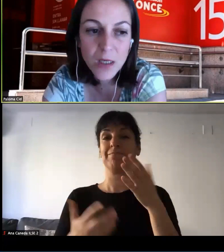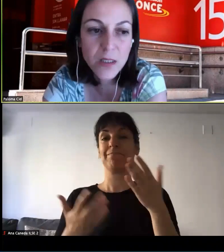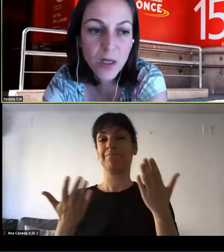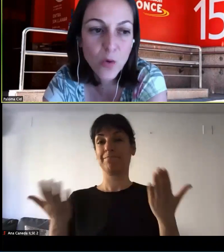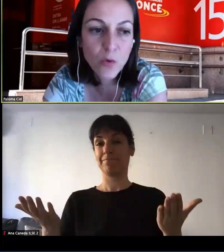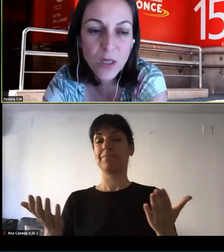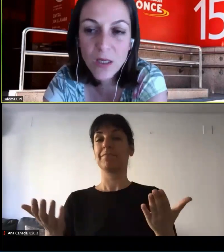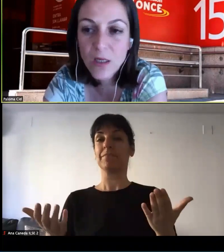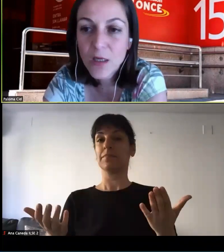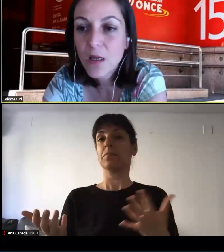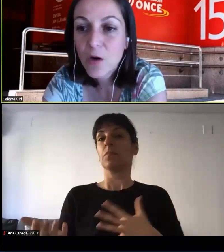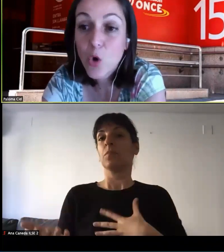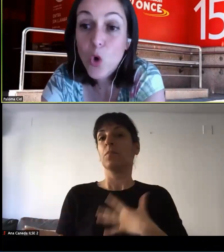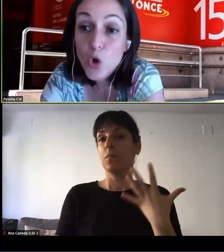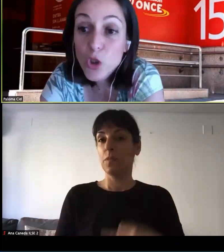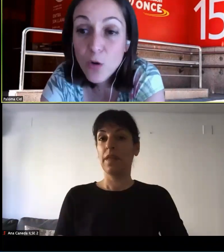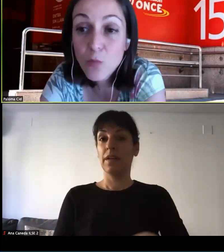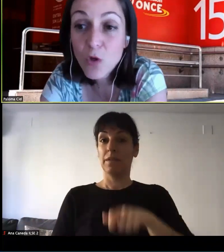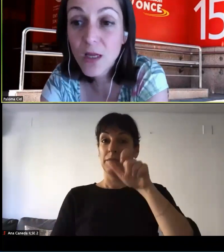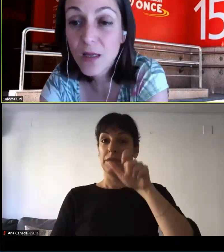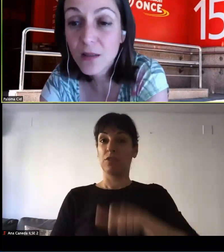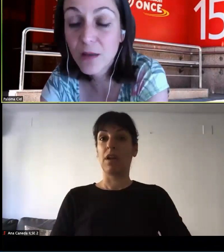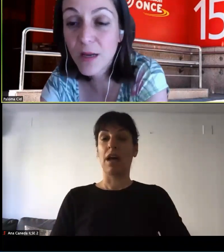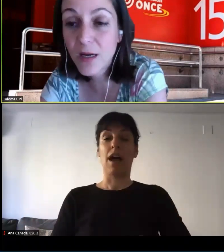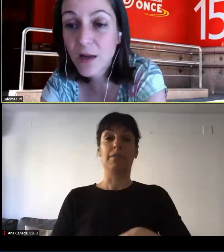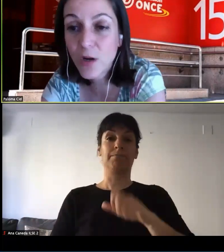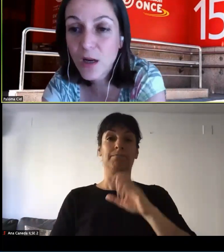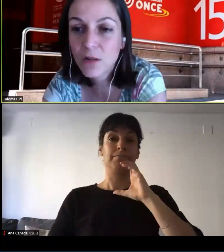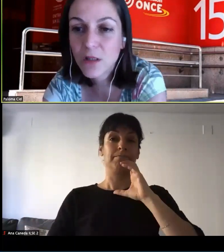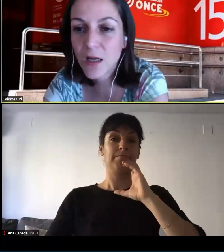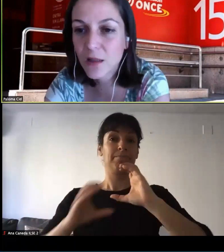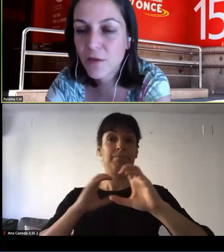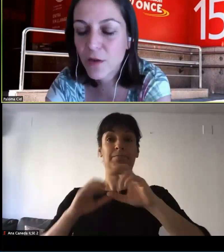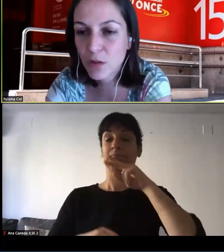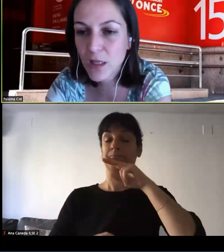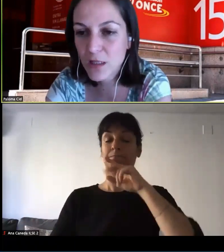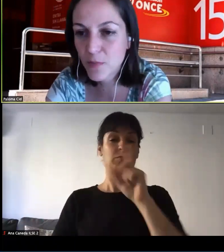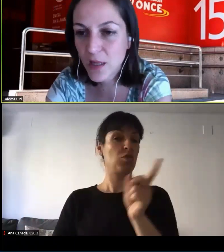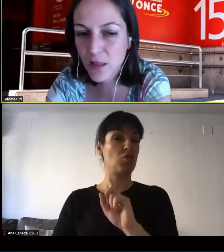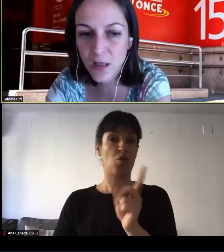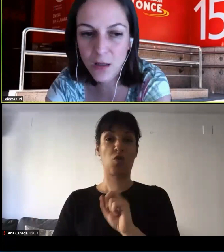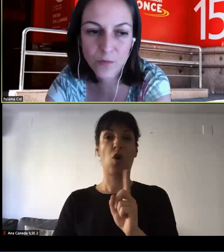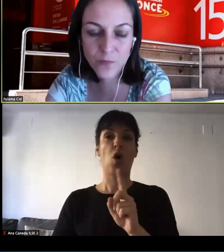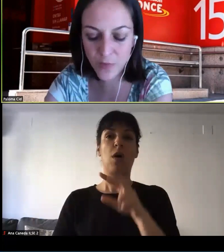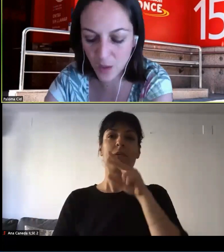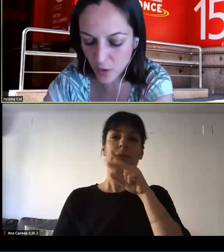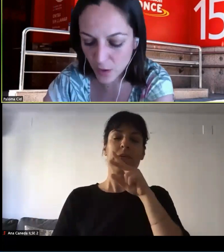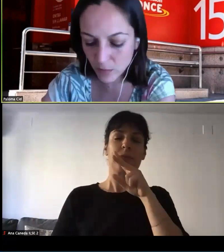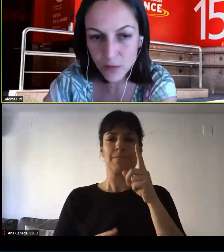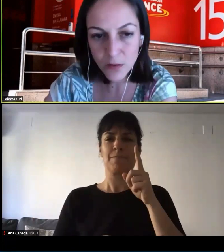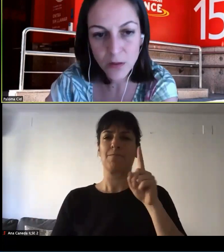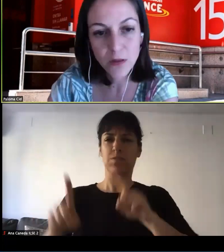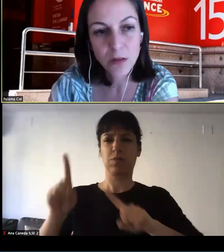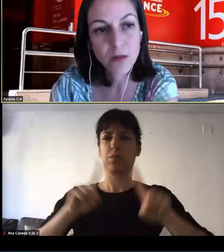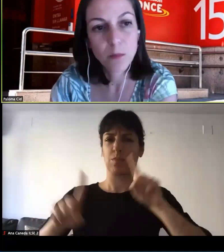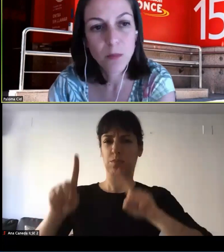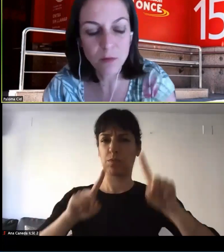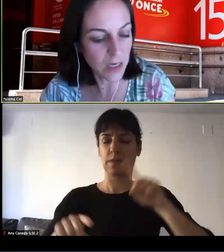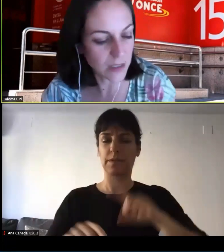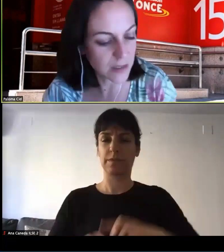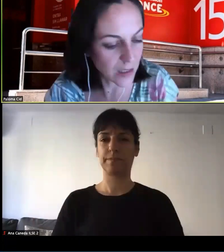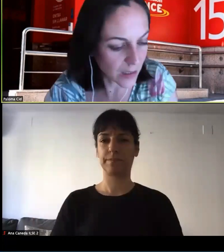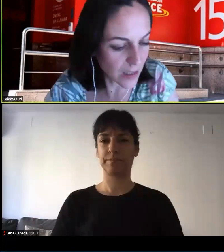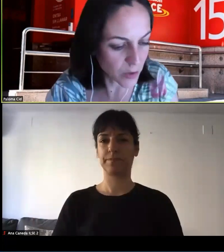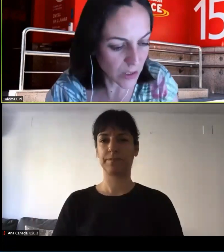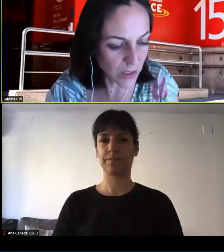puede que se comuniquen o no se comuniquen de manera oral o tengan dificultades para hacerlo, ¿de acuerdo? Vamos a